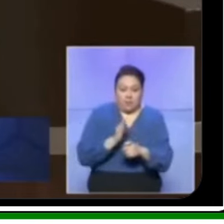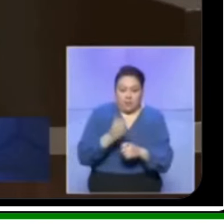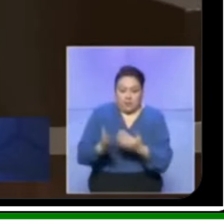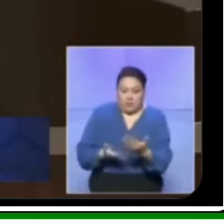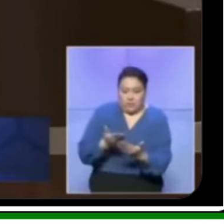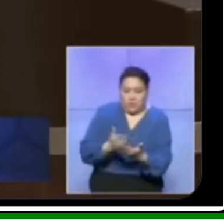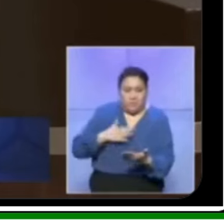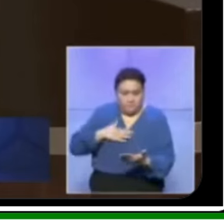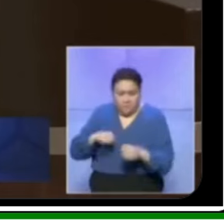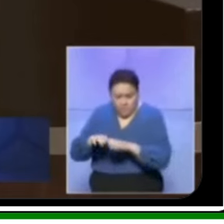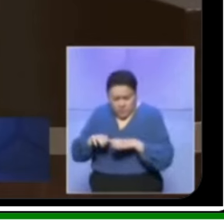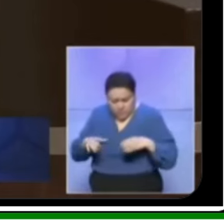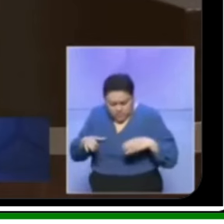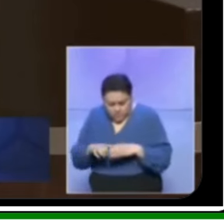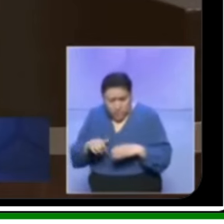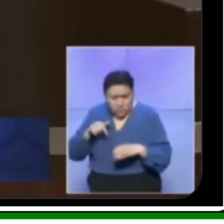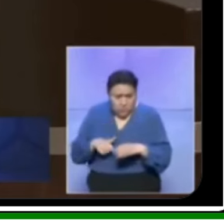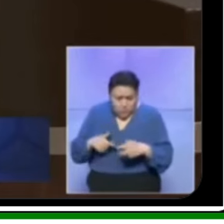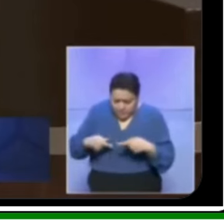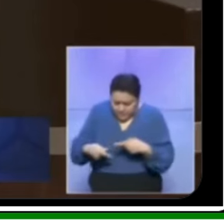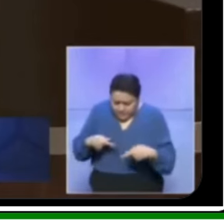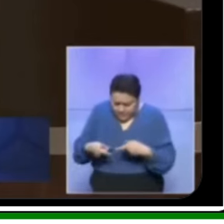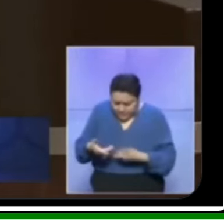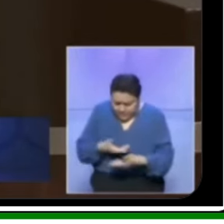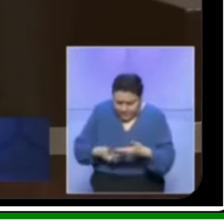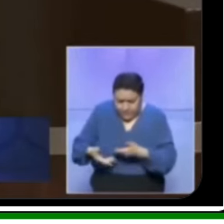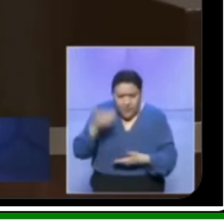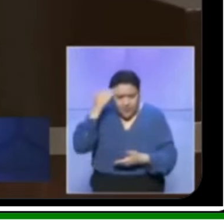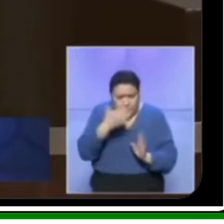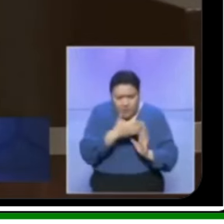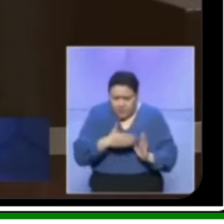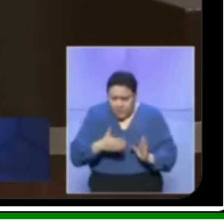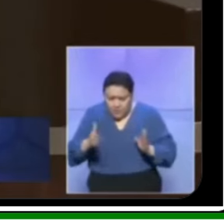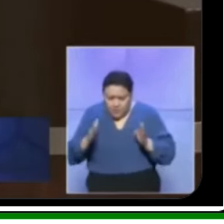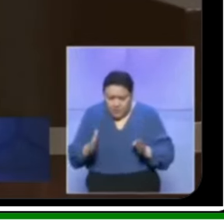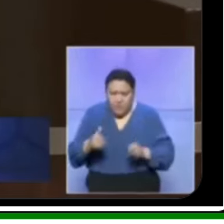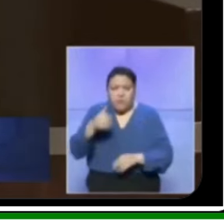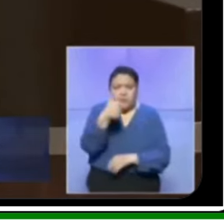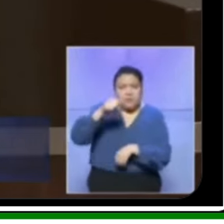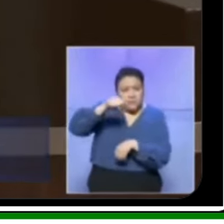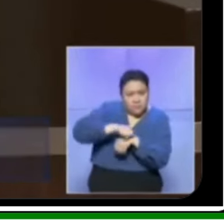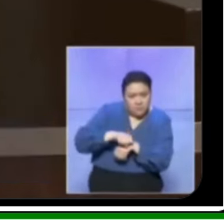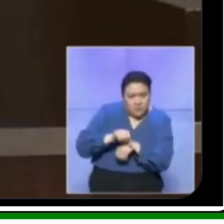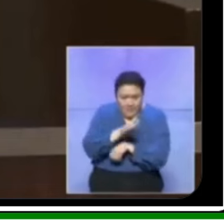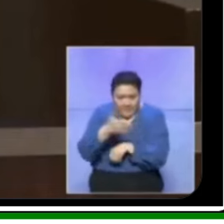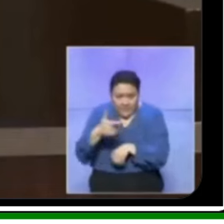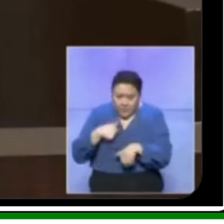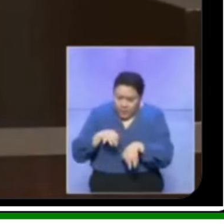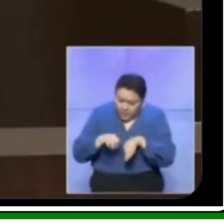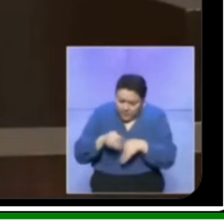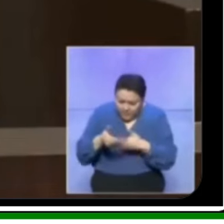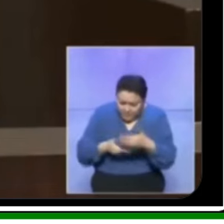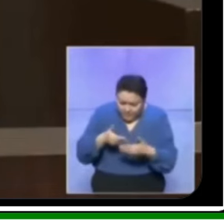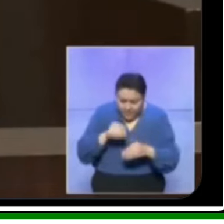mi ponencia ciertamente un cierto plazo, lleva 6 semanas aproximadamente,